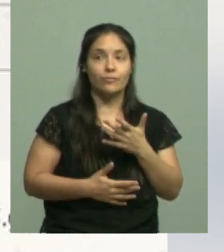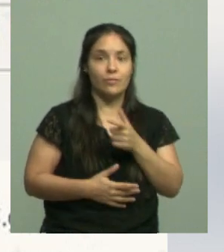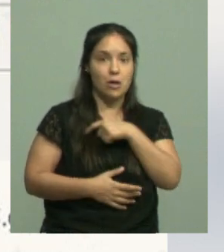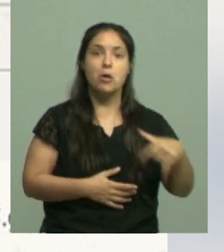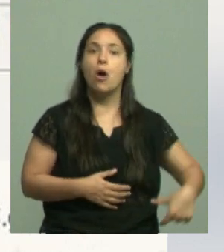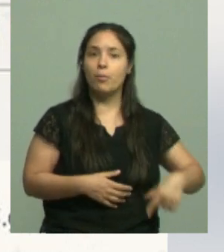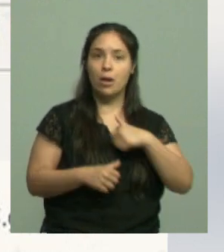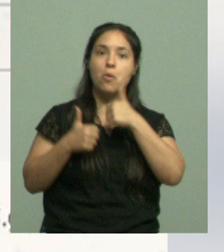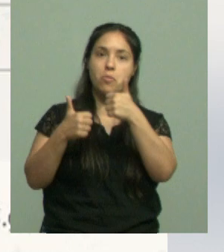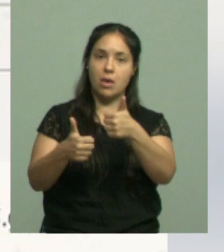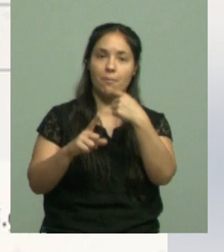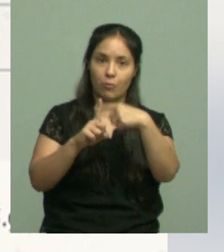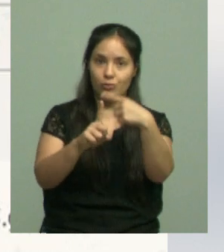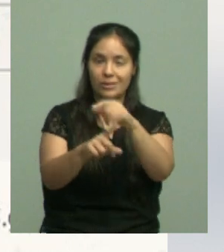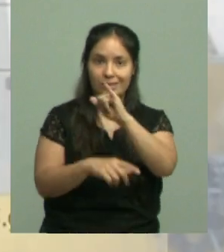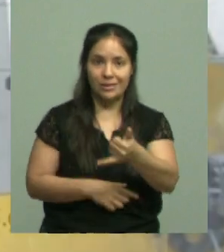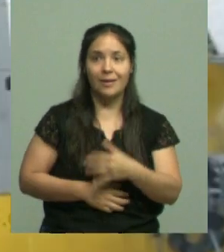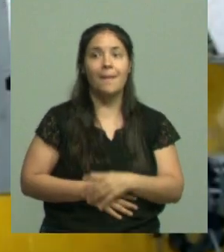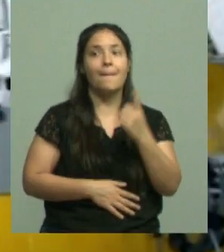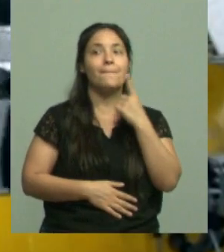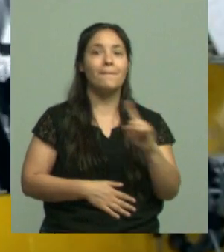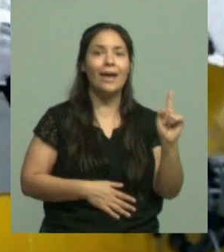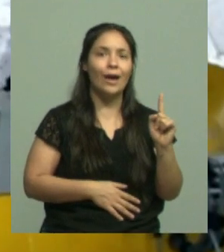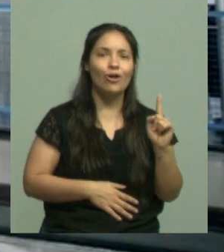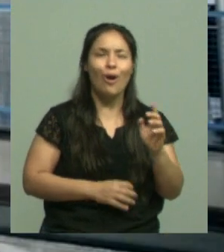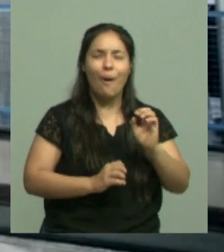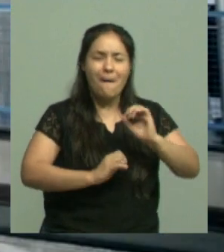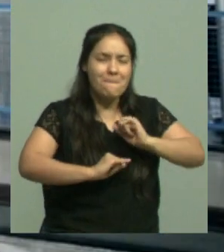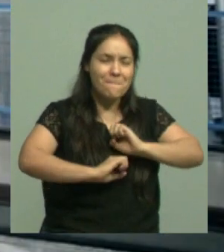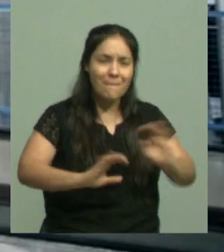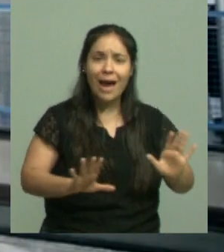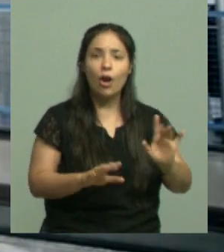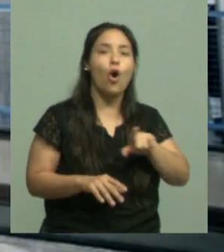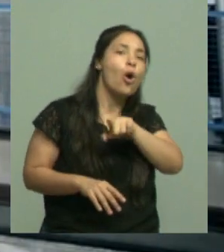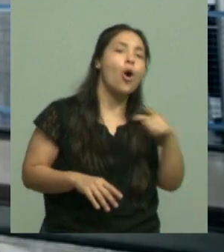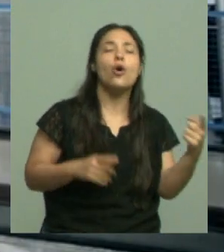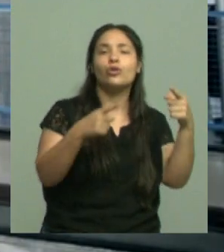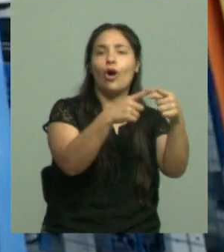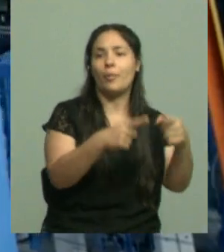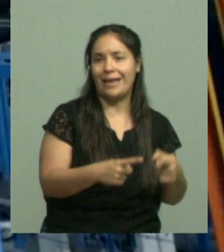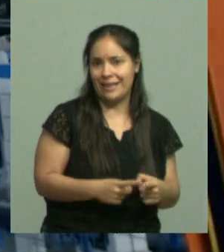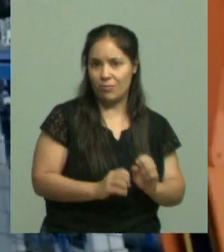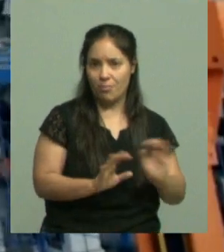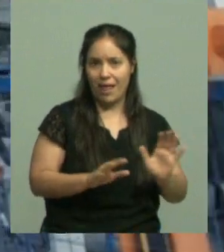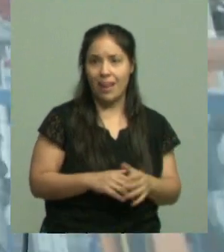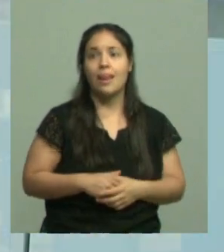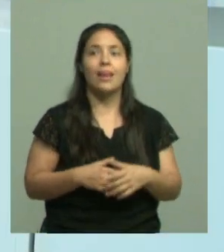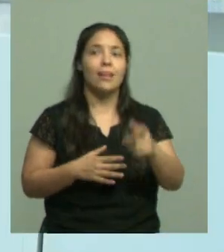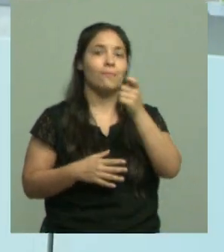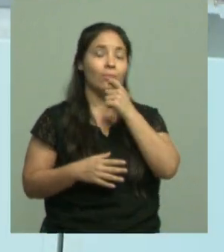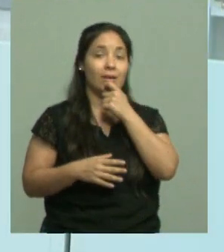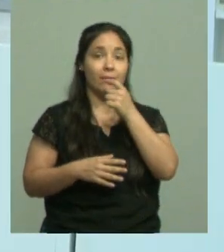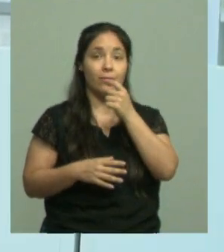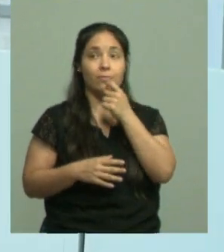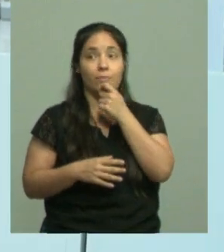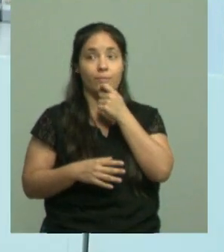nota. Claro. El tema es la pésima nota que se está sacando en los otros dos objetivos, ¿no? Que para lograr esta caída del